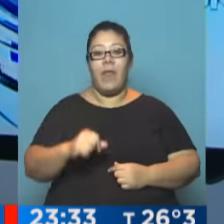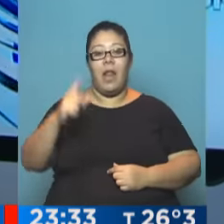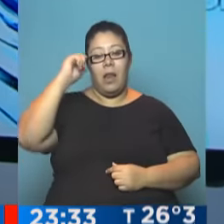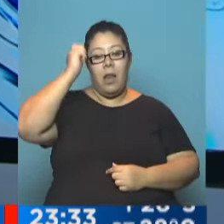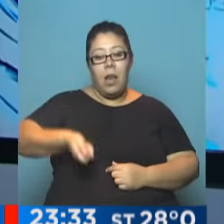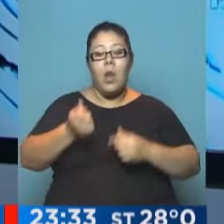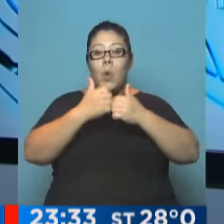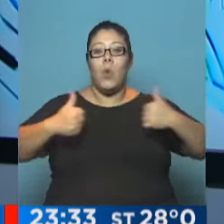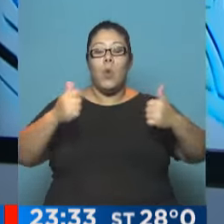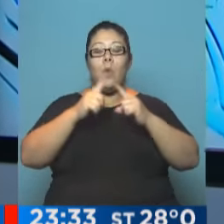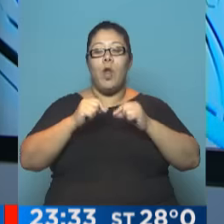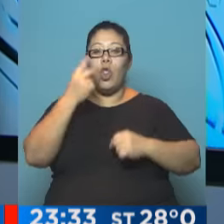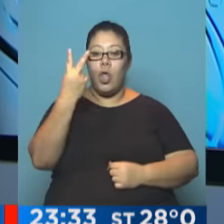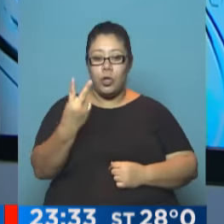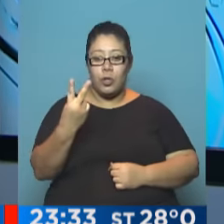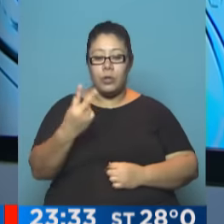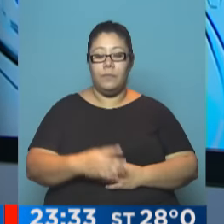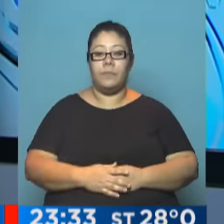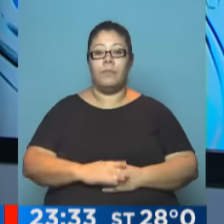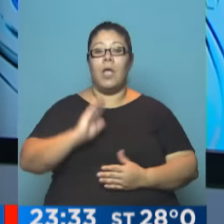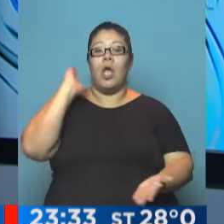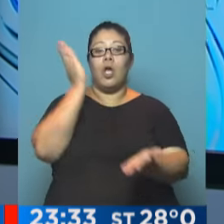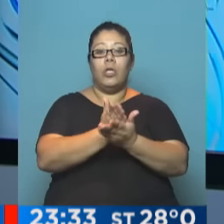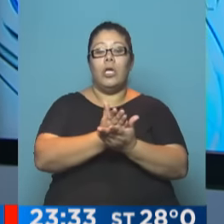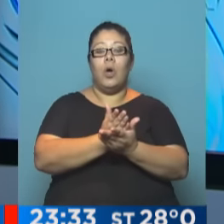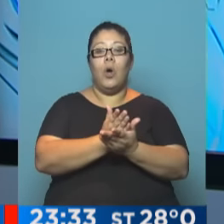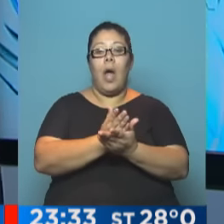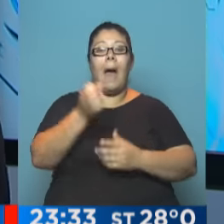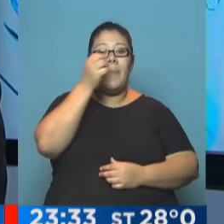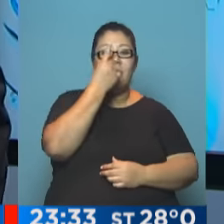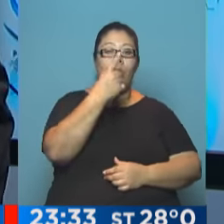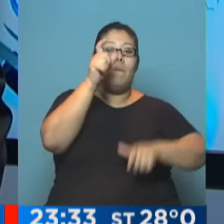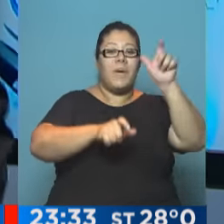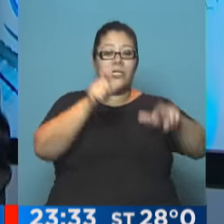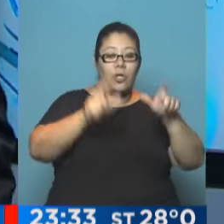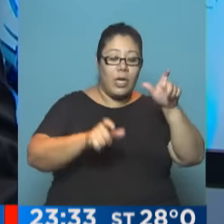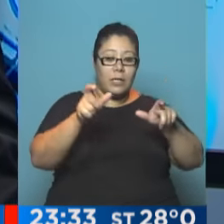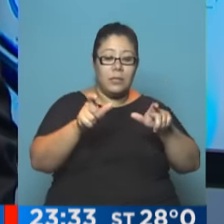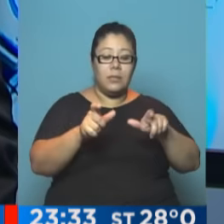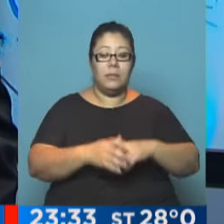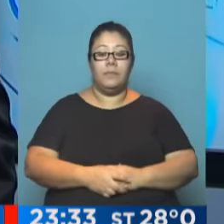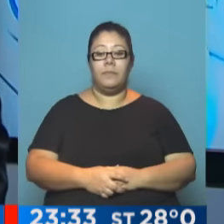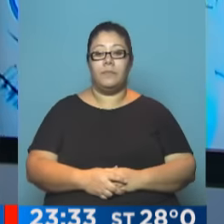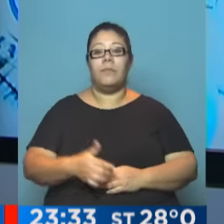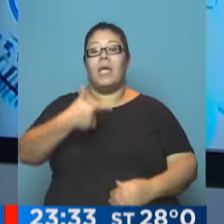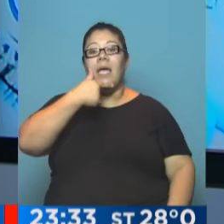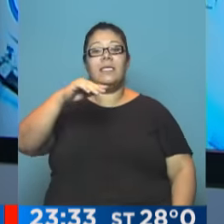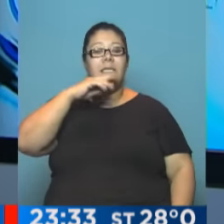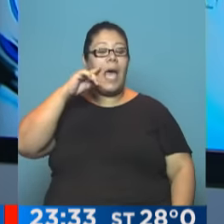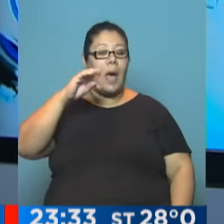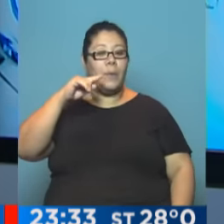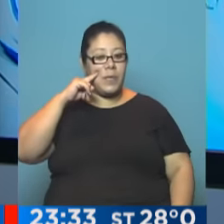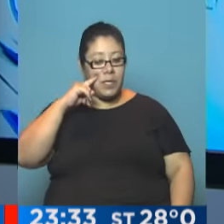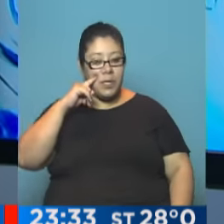21 de los 28 imputados por la tragedia de ONCE. Los exsecretarios de Transporte Juan Pablo Schiavi y Ricardo Jaime